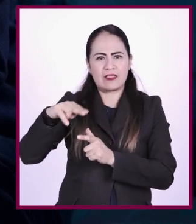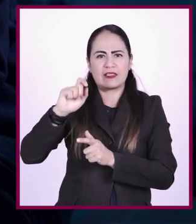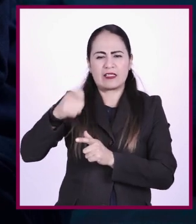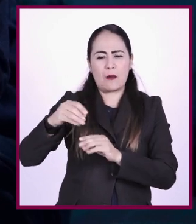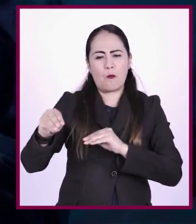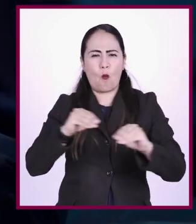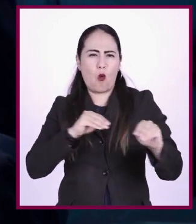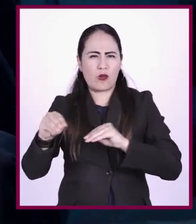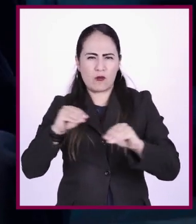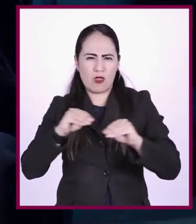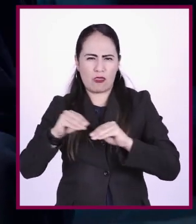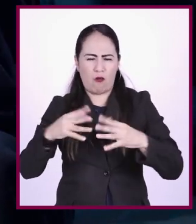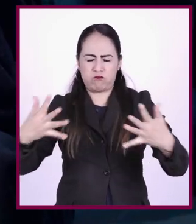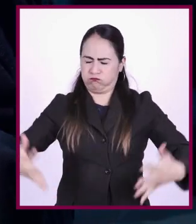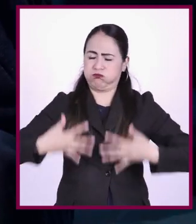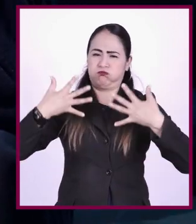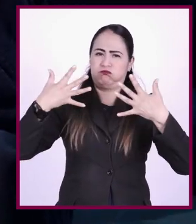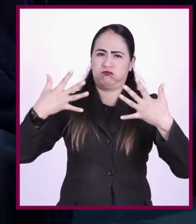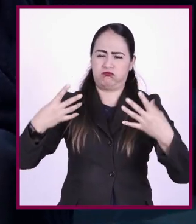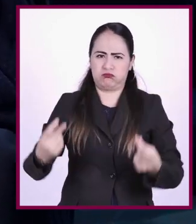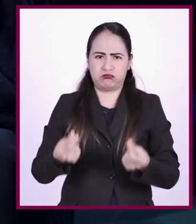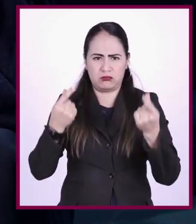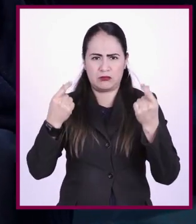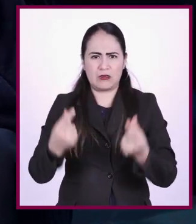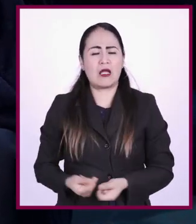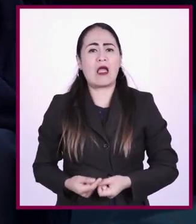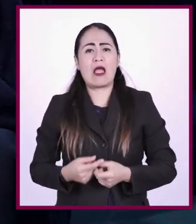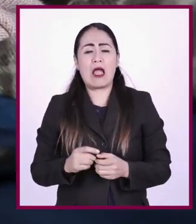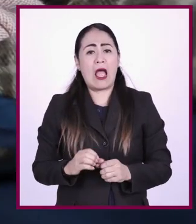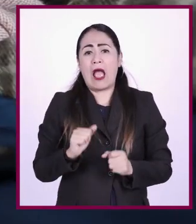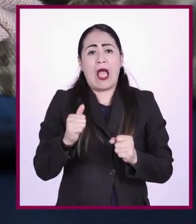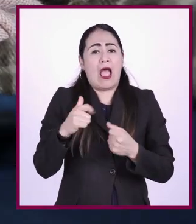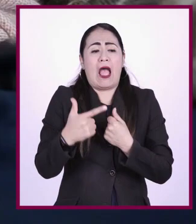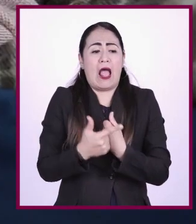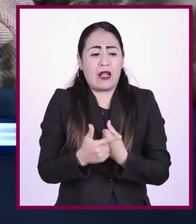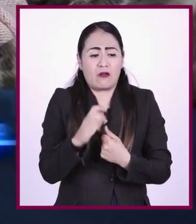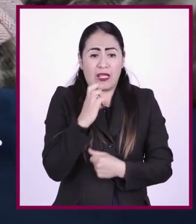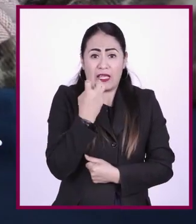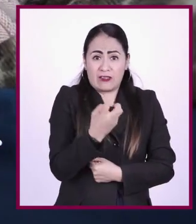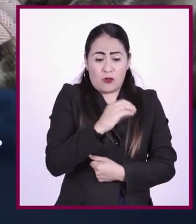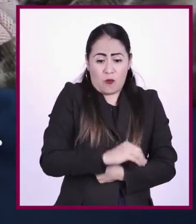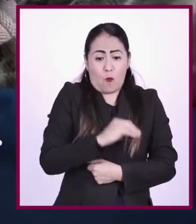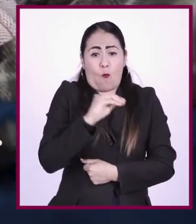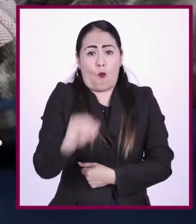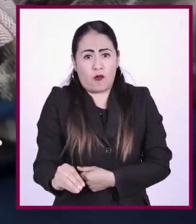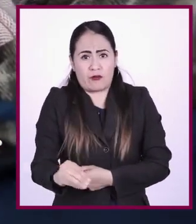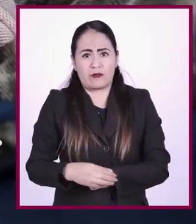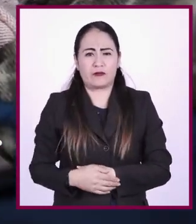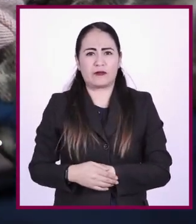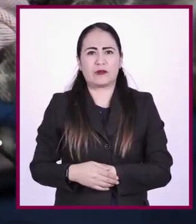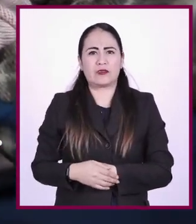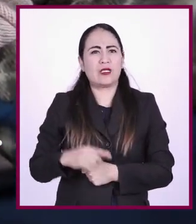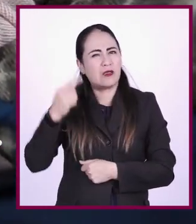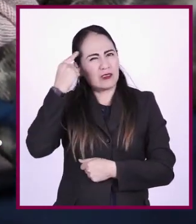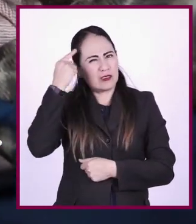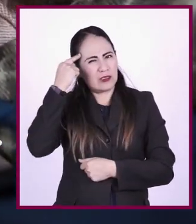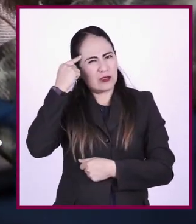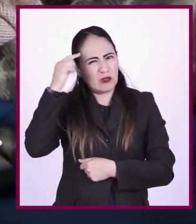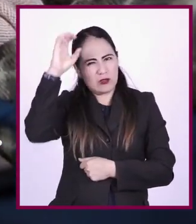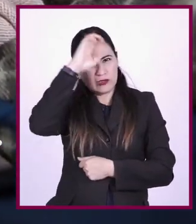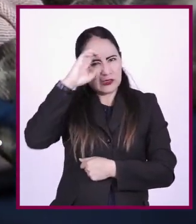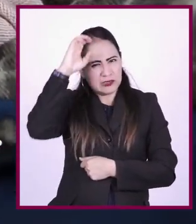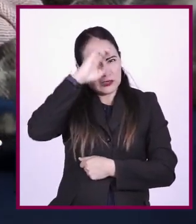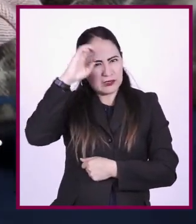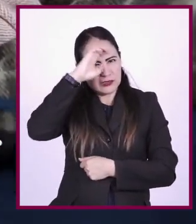movimiento o impulso. Refiere a algo que nos mueve hacia algún lado. Según la neurociencia, las emociones son un